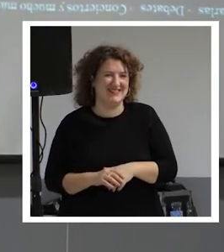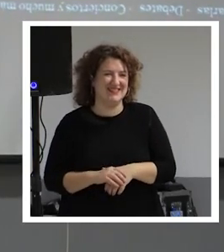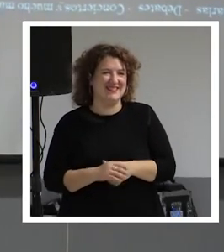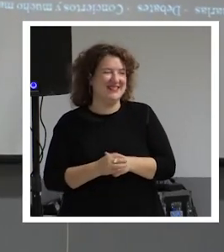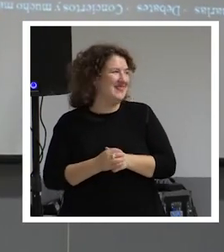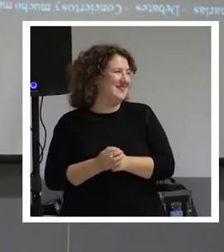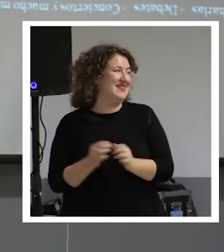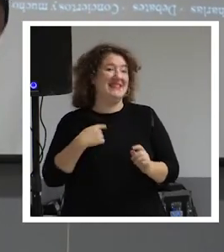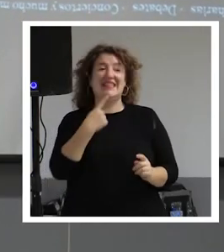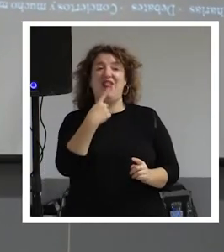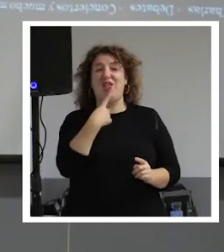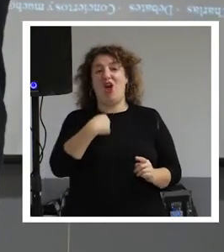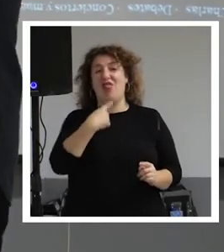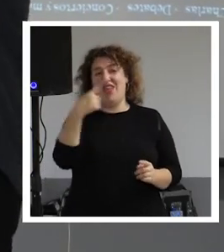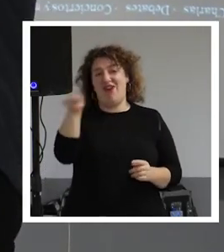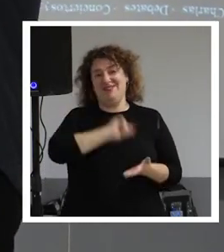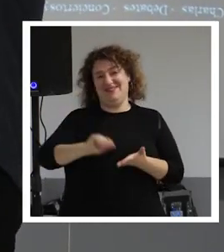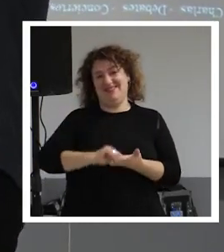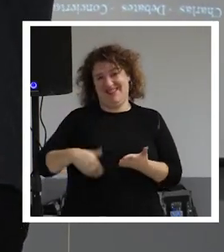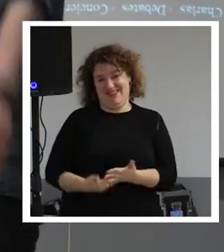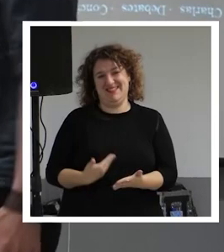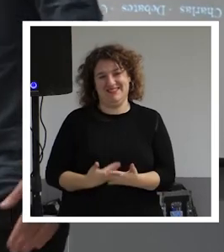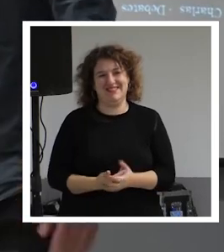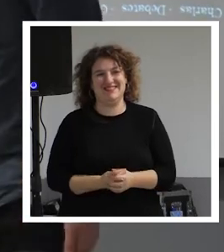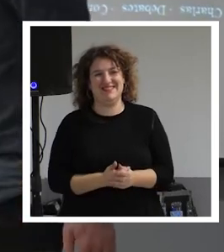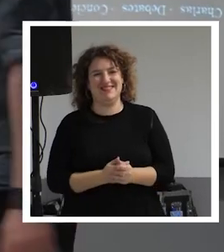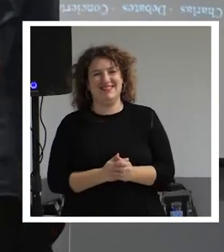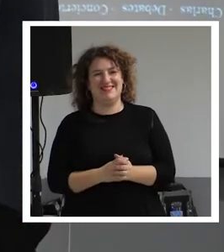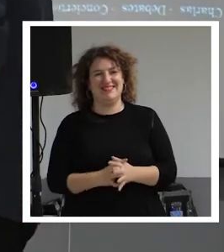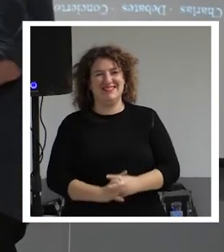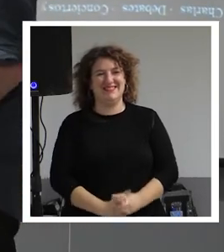y no quiero señalarlo pero es el de ahí de poner azul